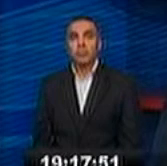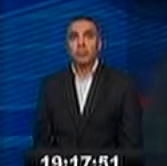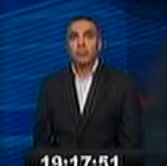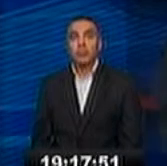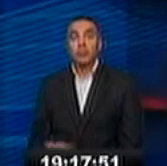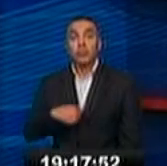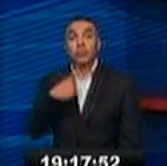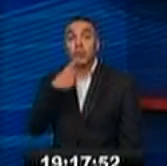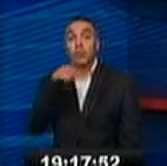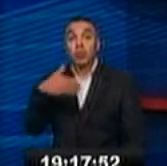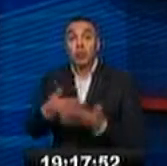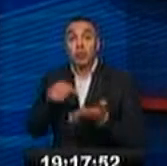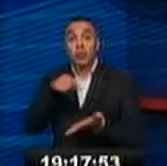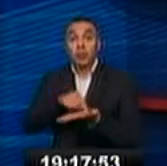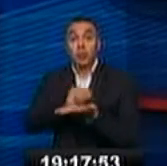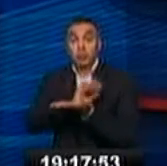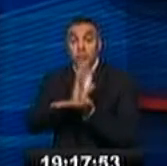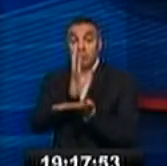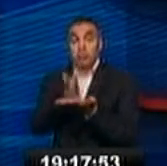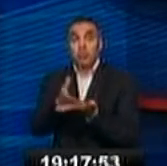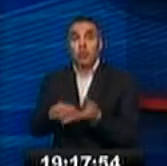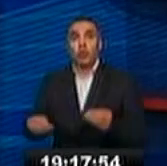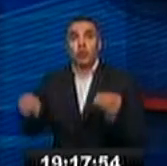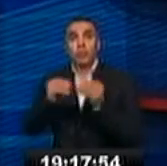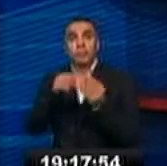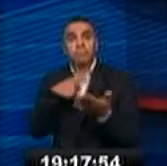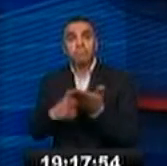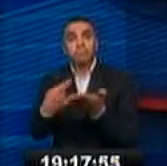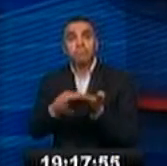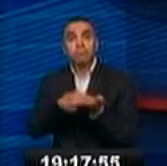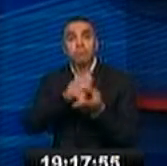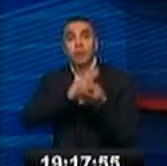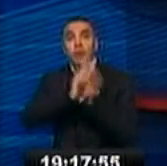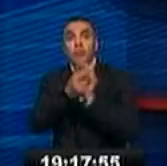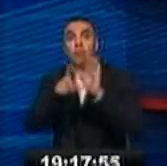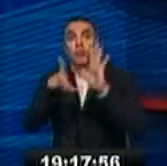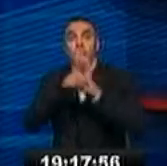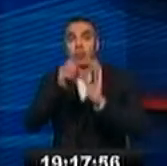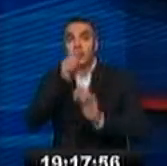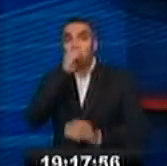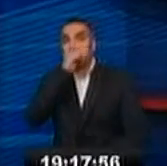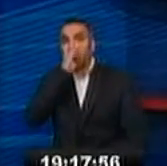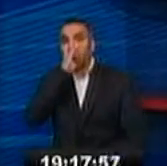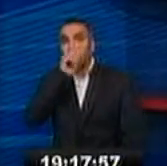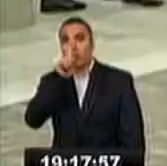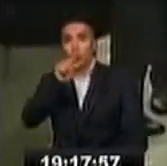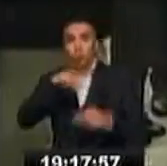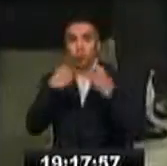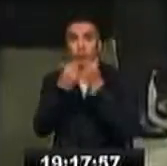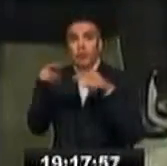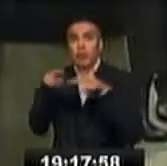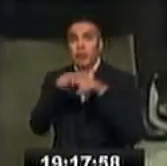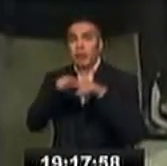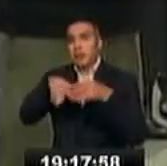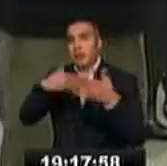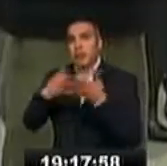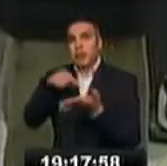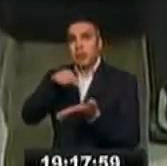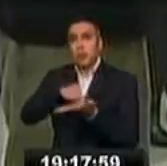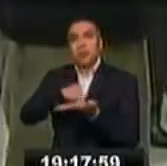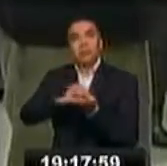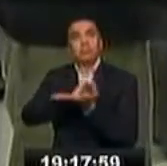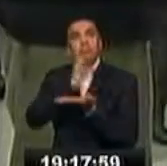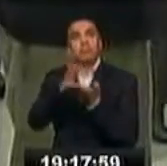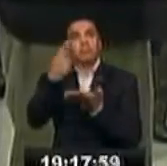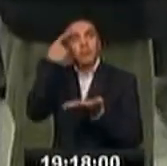Les comentamos, amigos, que el Pleno de la Asamblea retomó el debate de las reformas a la Ley de Tránsito. Un grupo de taxistas llegó al Palacio